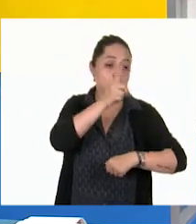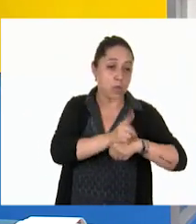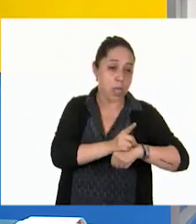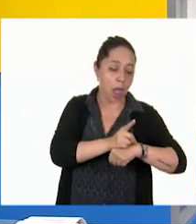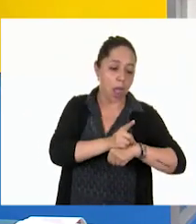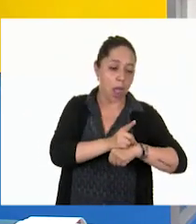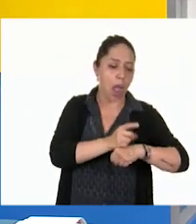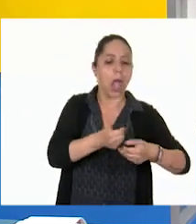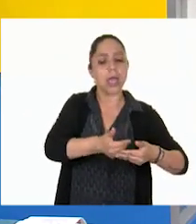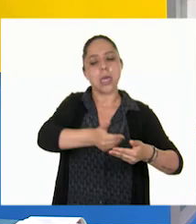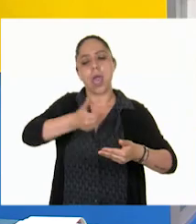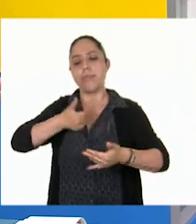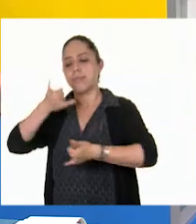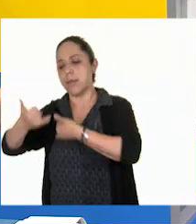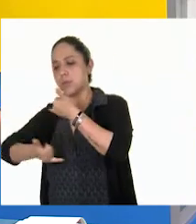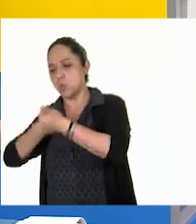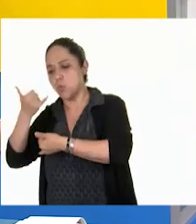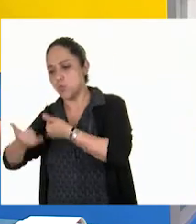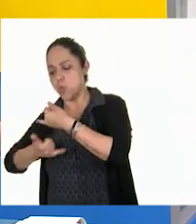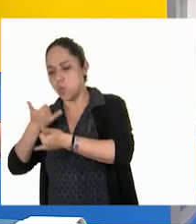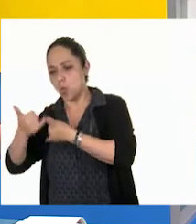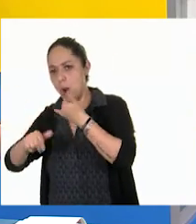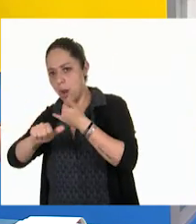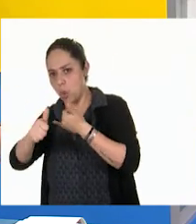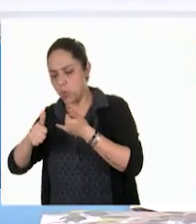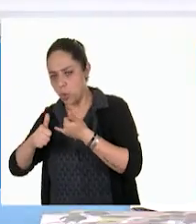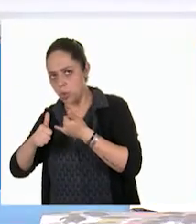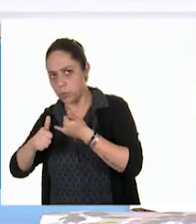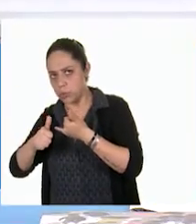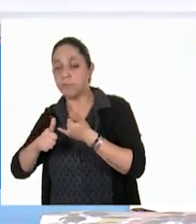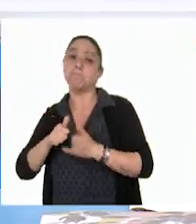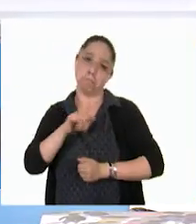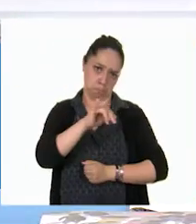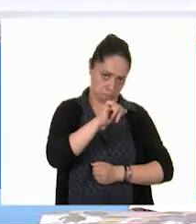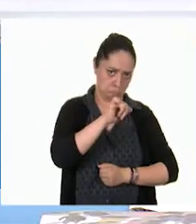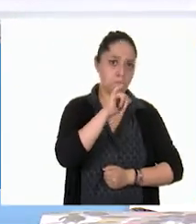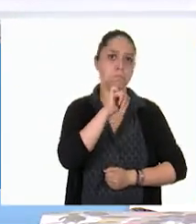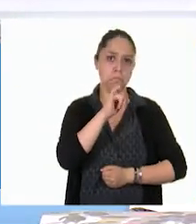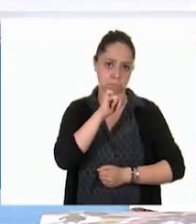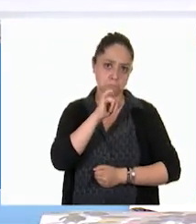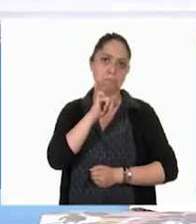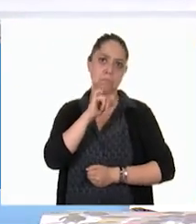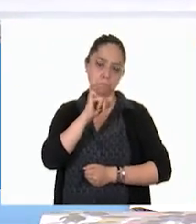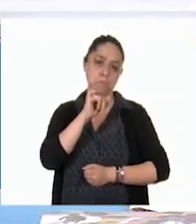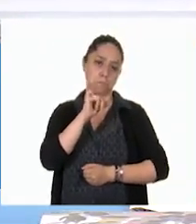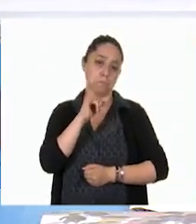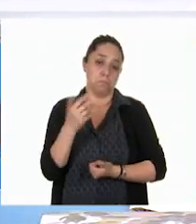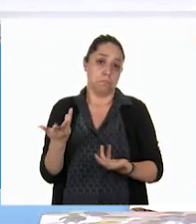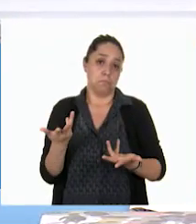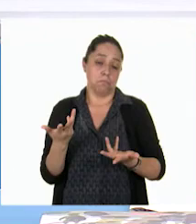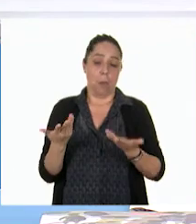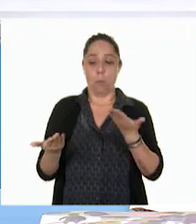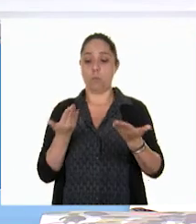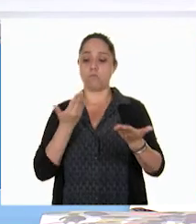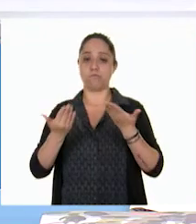jugar tiempo extra los otros días? Sí, maestra. Una con otra, pues si jugué más tiempo que mis hermanos,